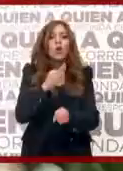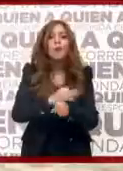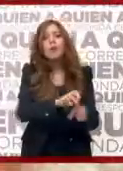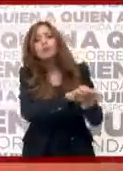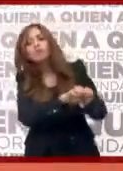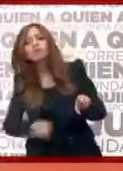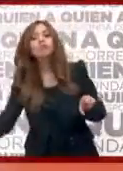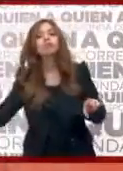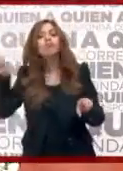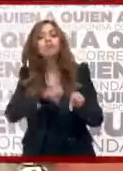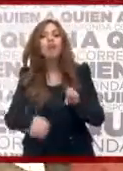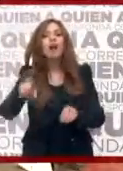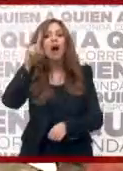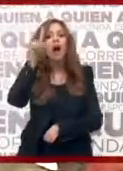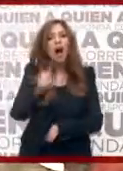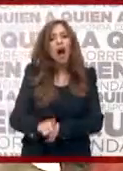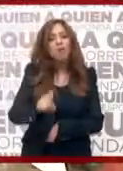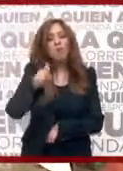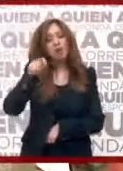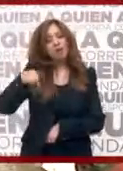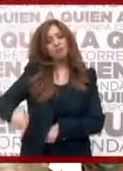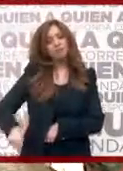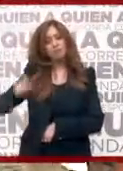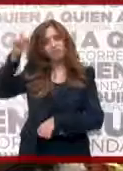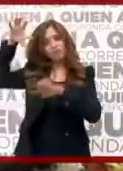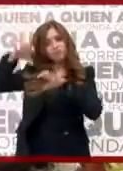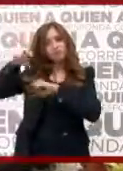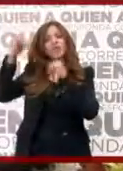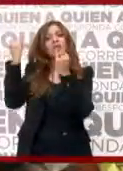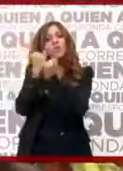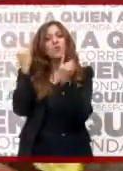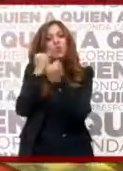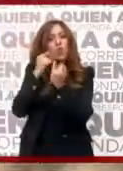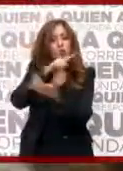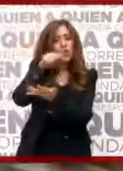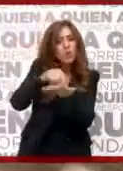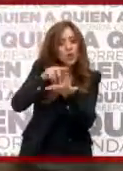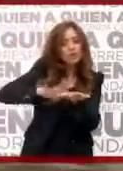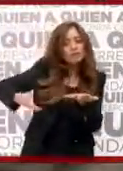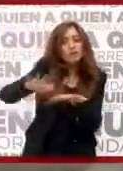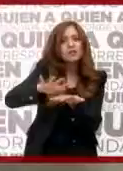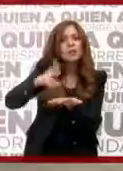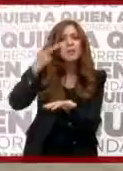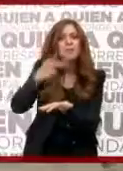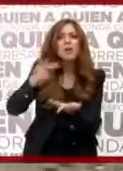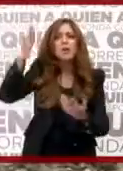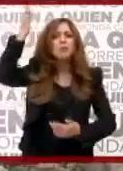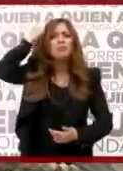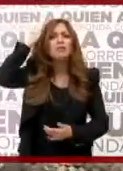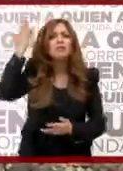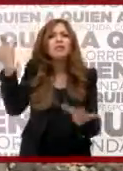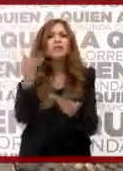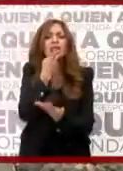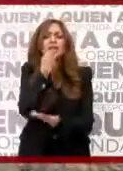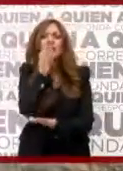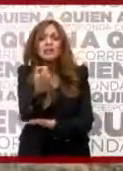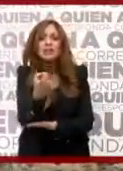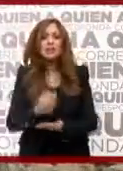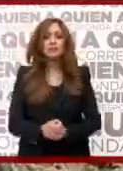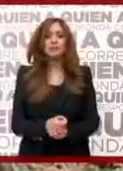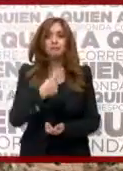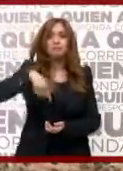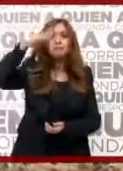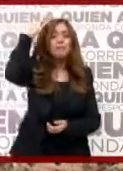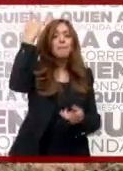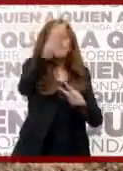desembocadero de aguas pluviales y alguno que otro drenaje de la zona. ¿Pero qué les dicen las autoridades? Vinieron, lo taparon, pero nada